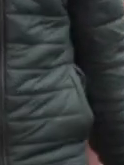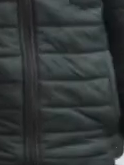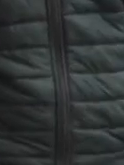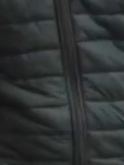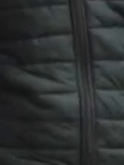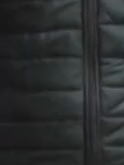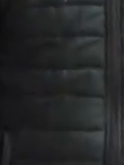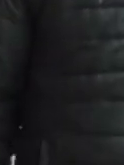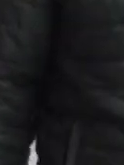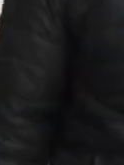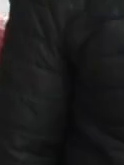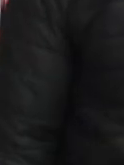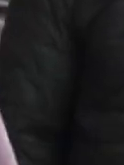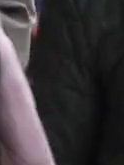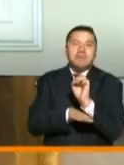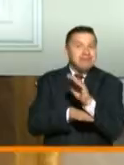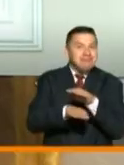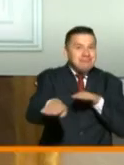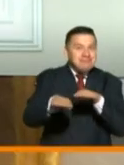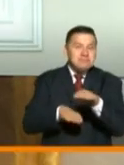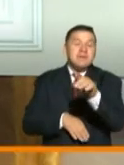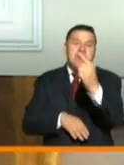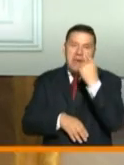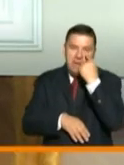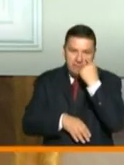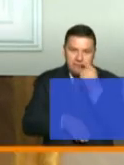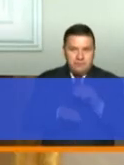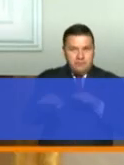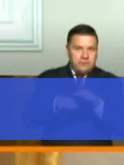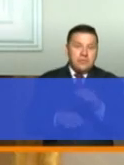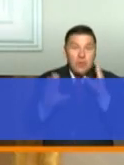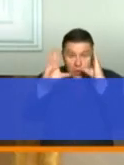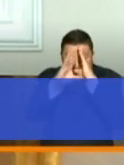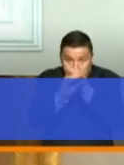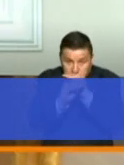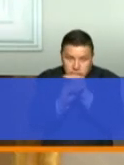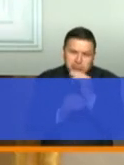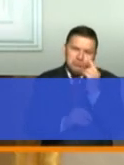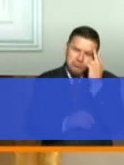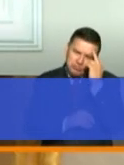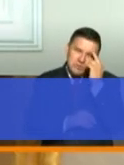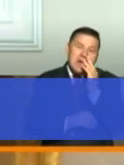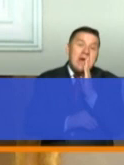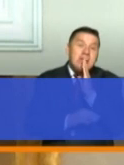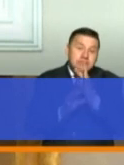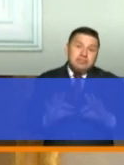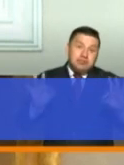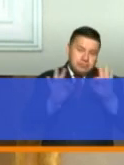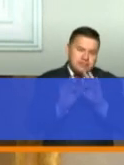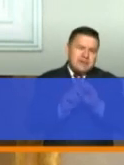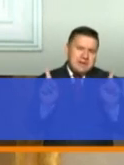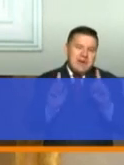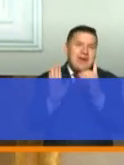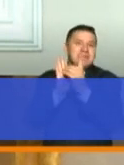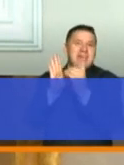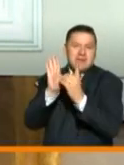corona virus restricciones a la movilidad nocturna obviamente con las excepciones que hemos tenido en los distintos